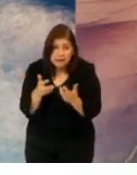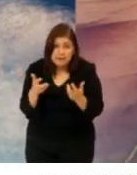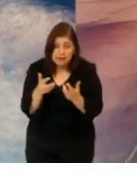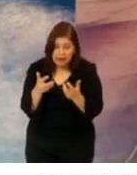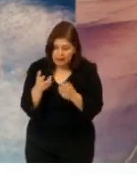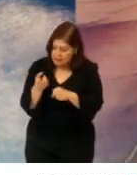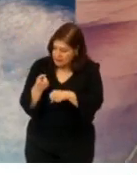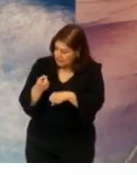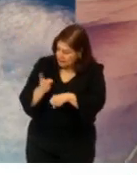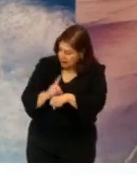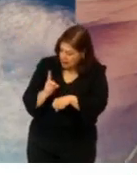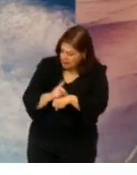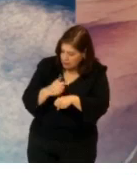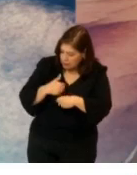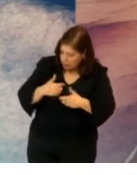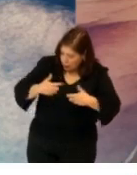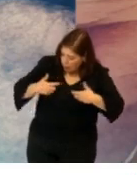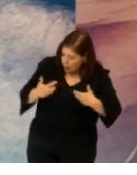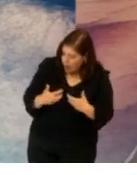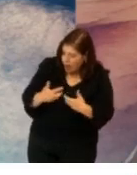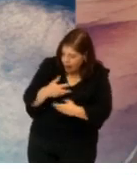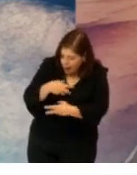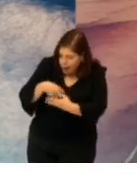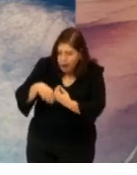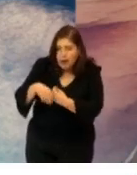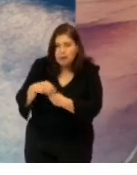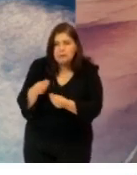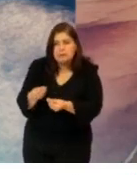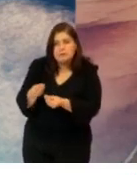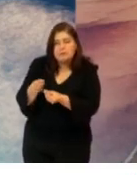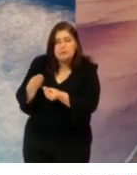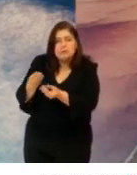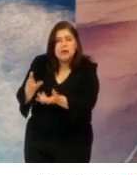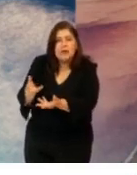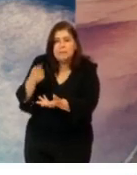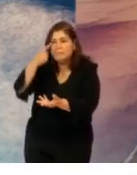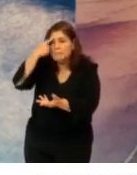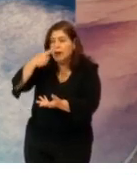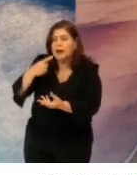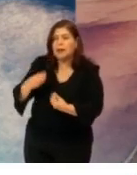vida cotidiana contribuye